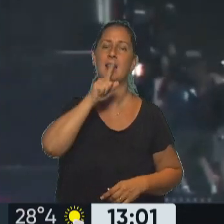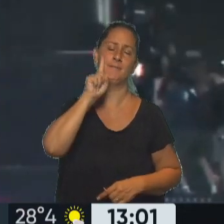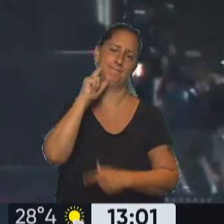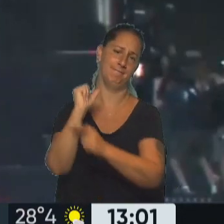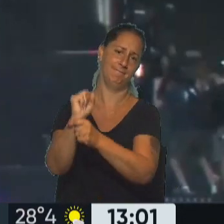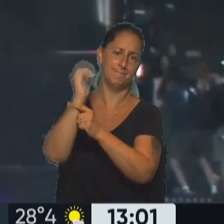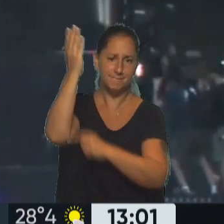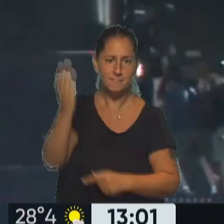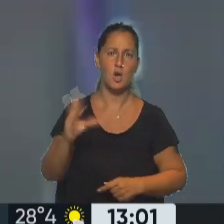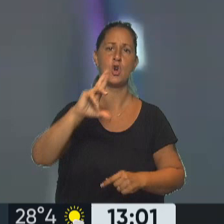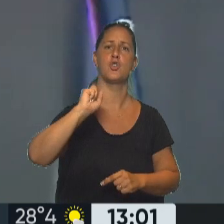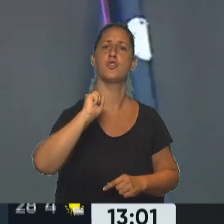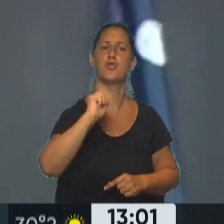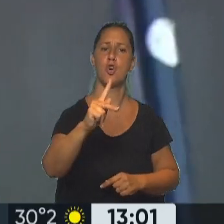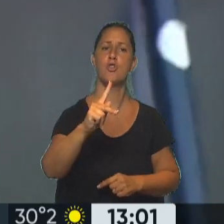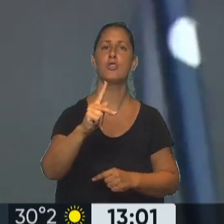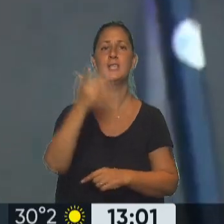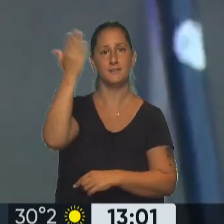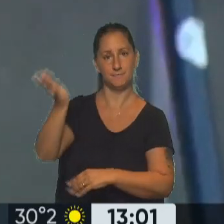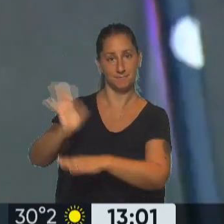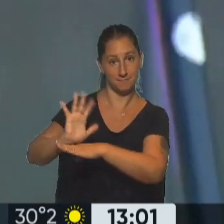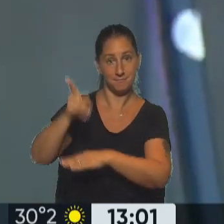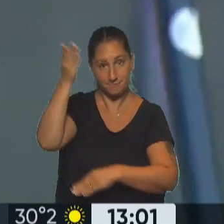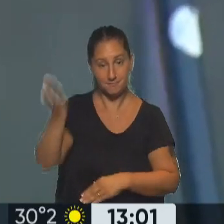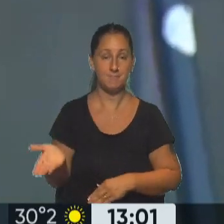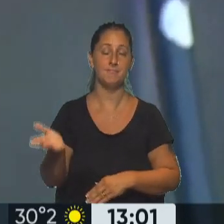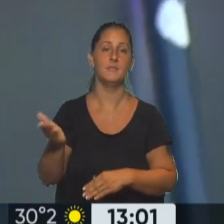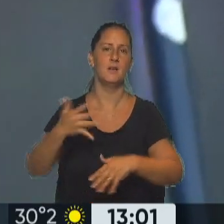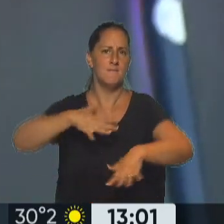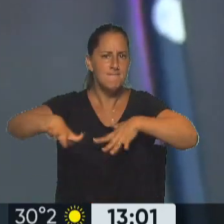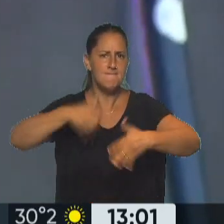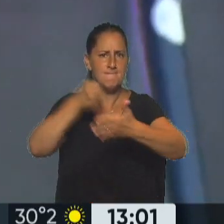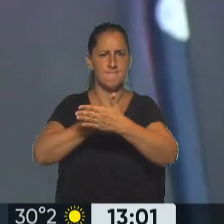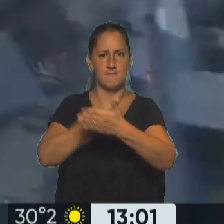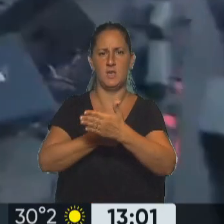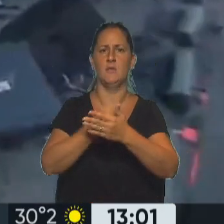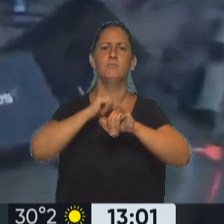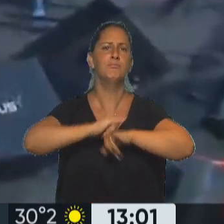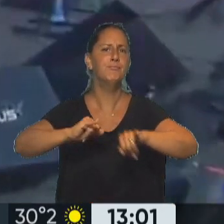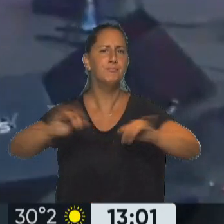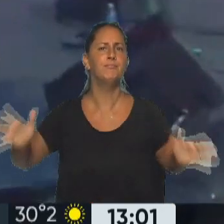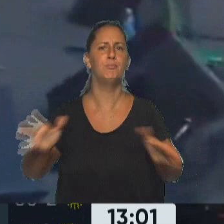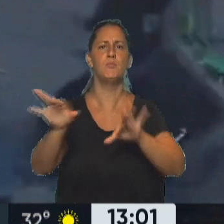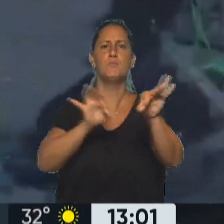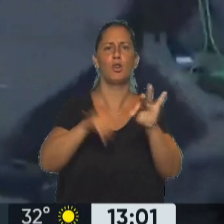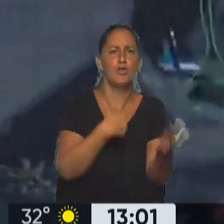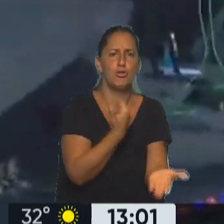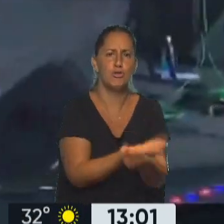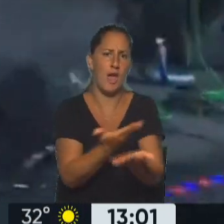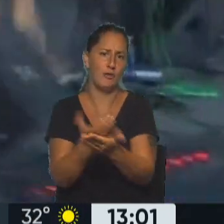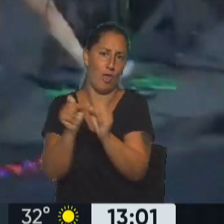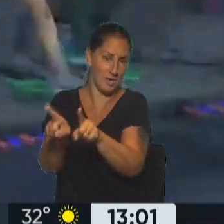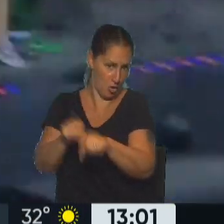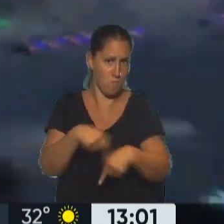artista, cantante de rock y artista, una gran activista y también promotora de muchos otros proyectos más allá de los